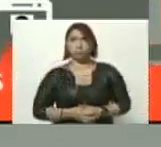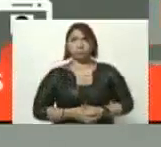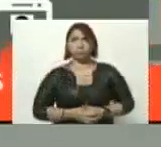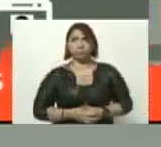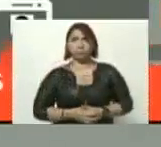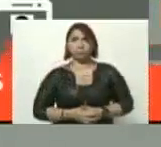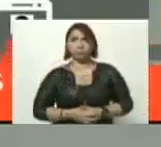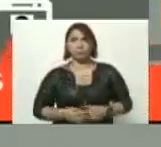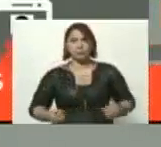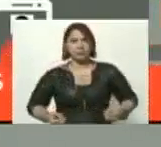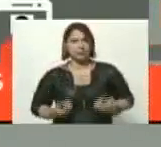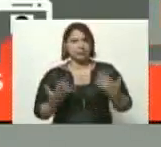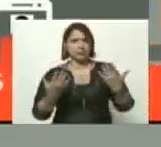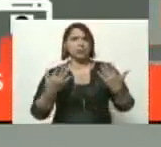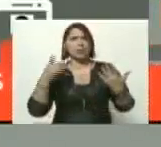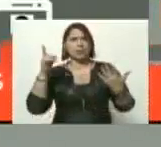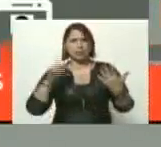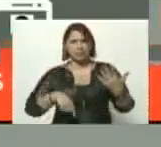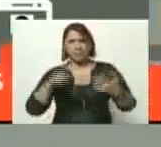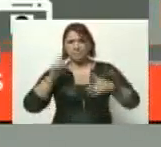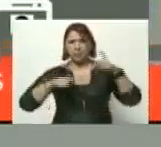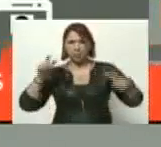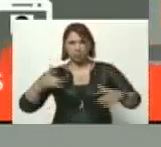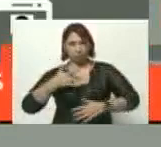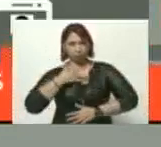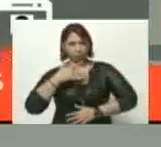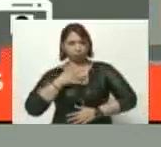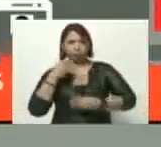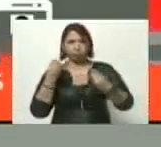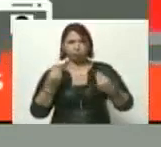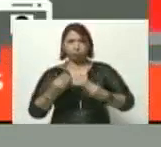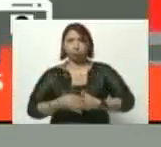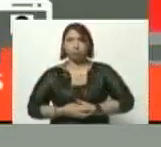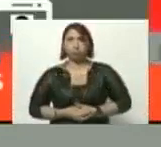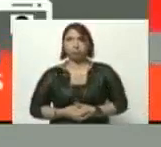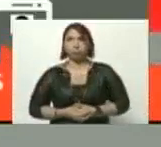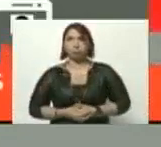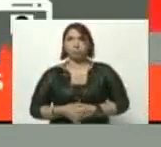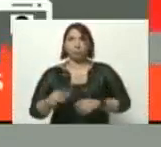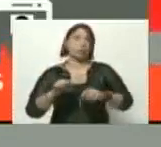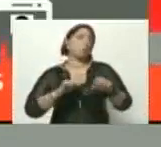que expresan a la gente, de redes de la gente. Es un